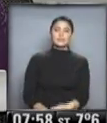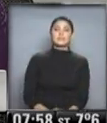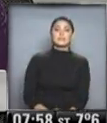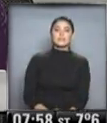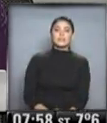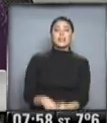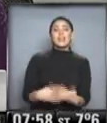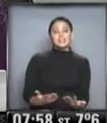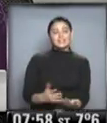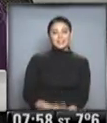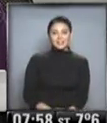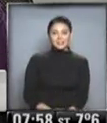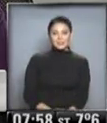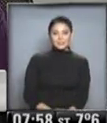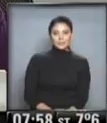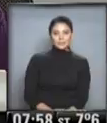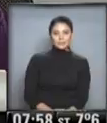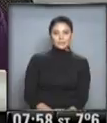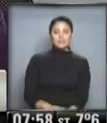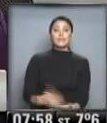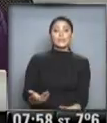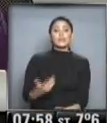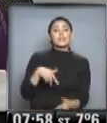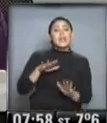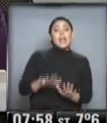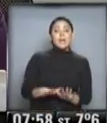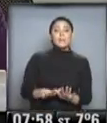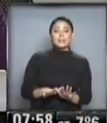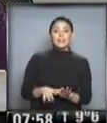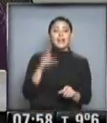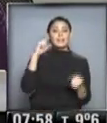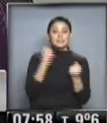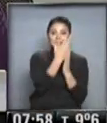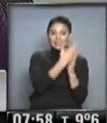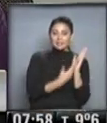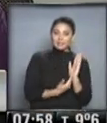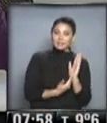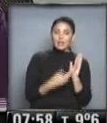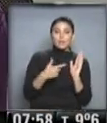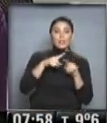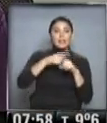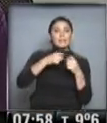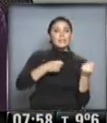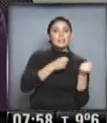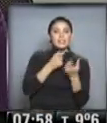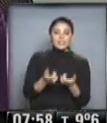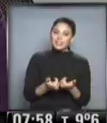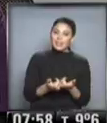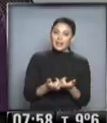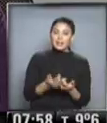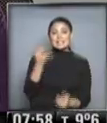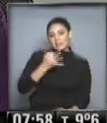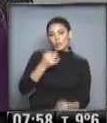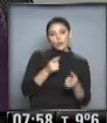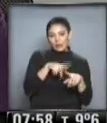www.tiflolibros.com.ar. Así que, bueno, esperemos que este tratado... de herramientas para, sin dudas,